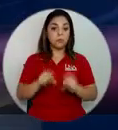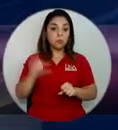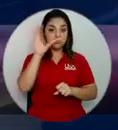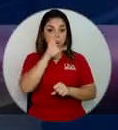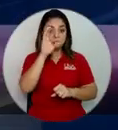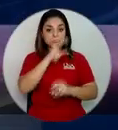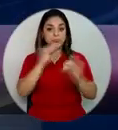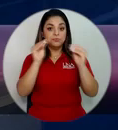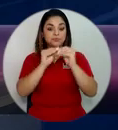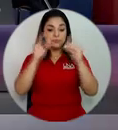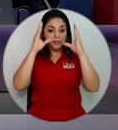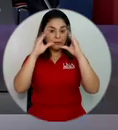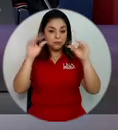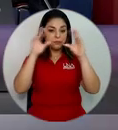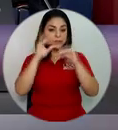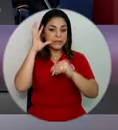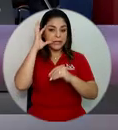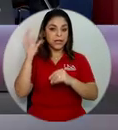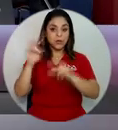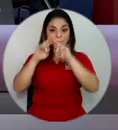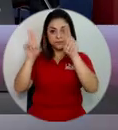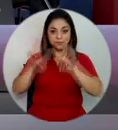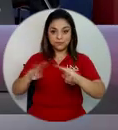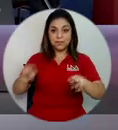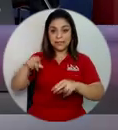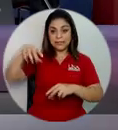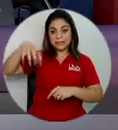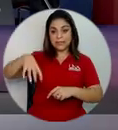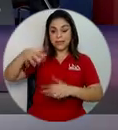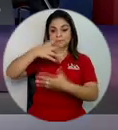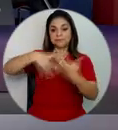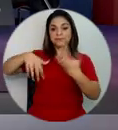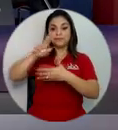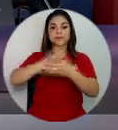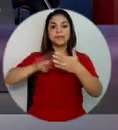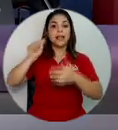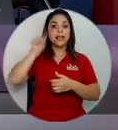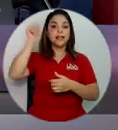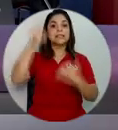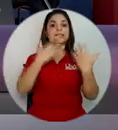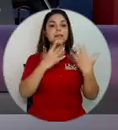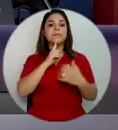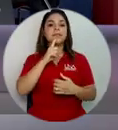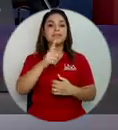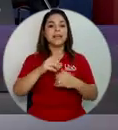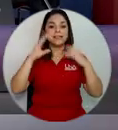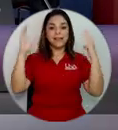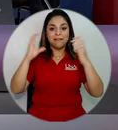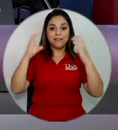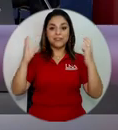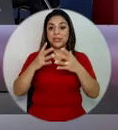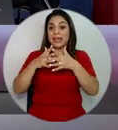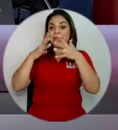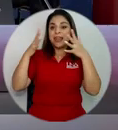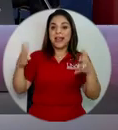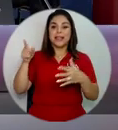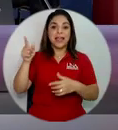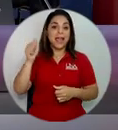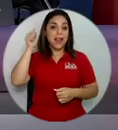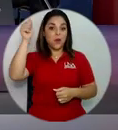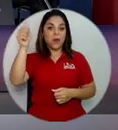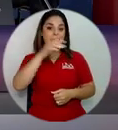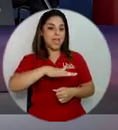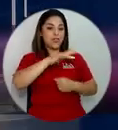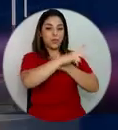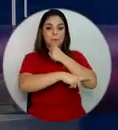gente puede buscar más información, imagino, en la página web de la sede interuniversitaria de Alajuela, y esperamos pues que de verdad la celebración sea en grande tanto en la